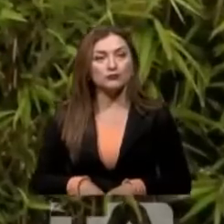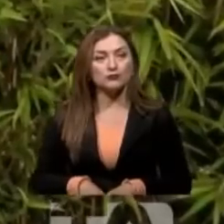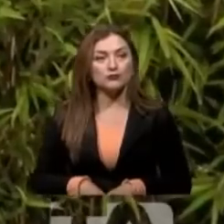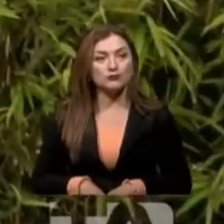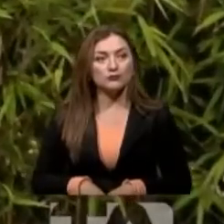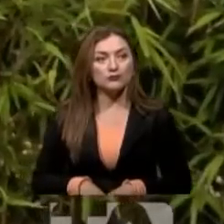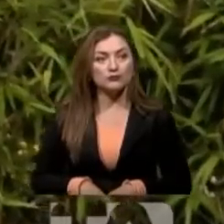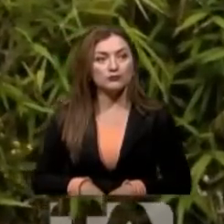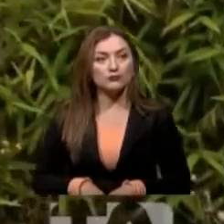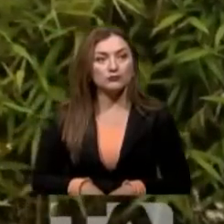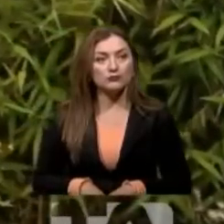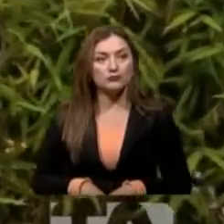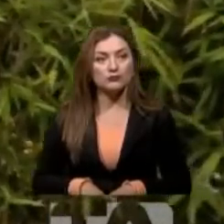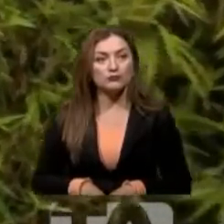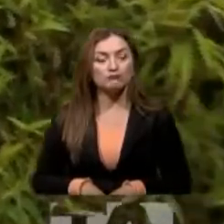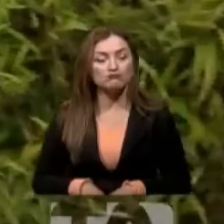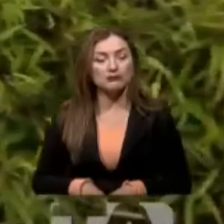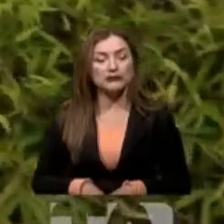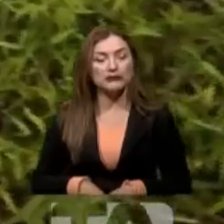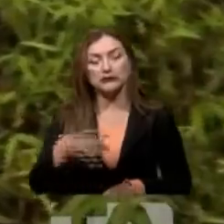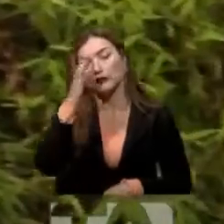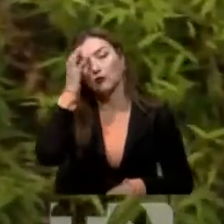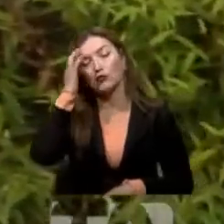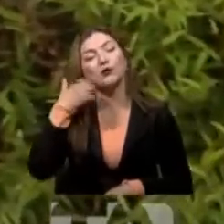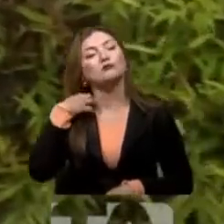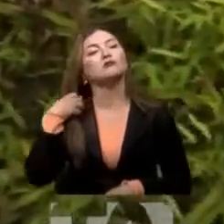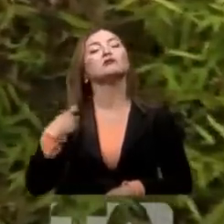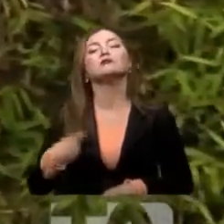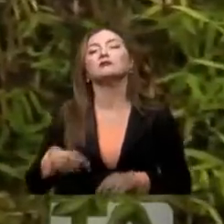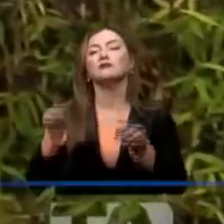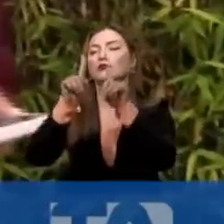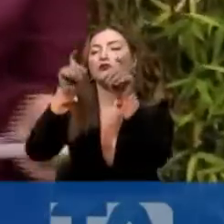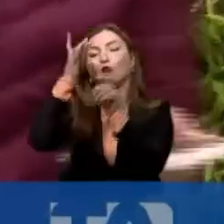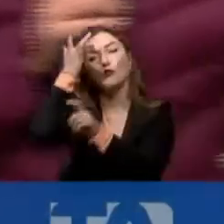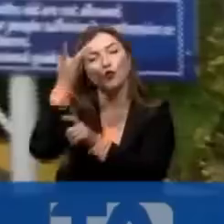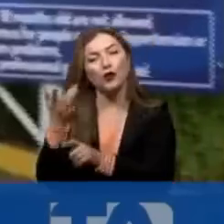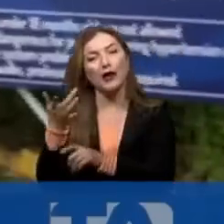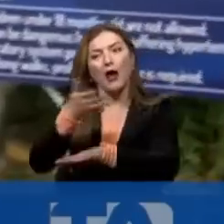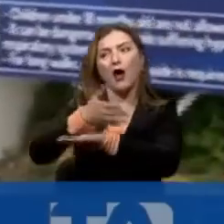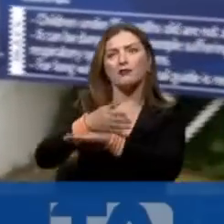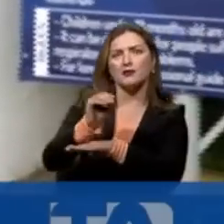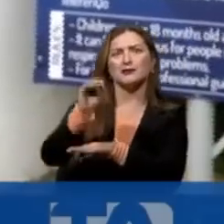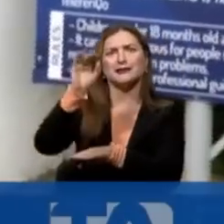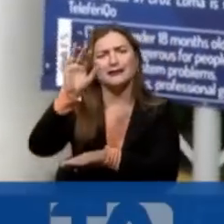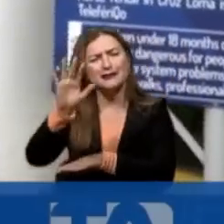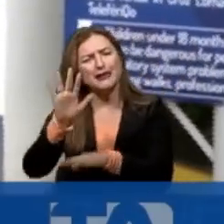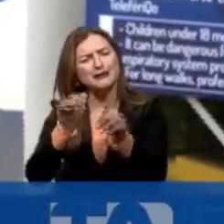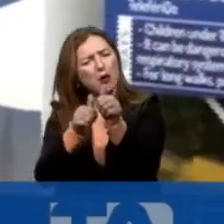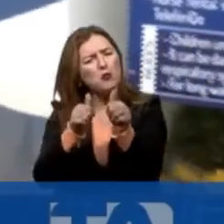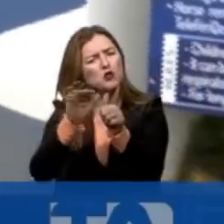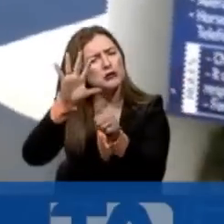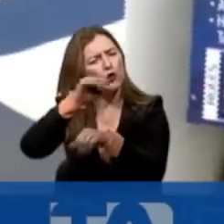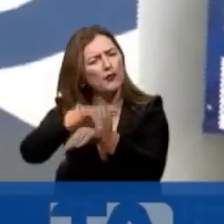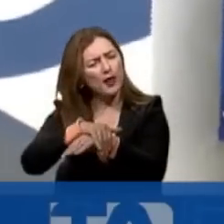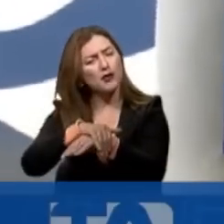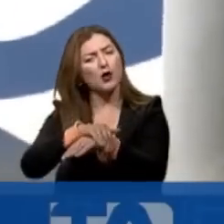Y como les comentábamos, lo preocupante y la pregunta que se hace aquí es por qué la alerta no se emitió inmediatamente. El hecho